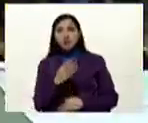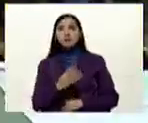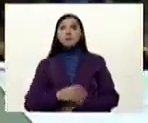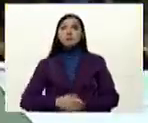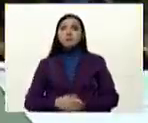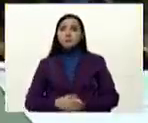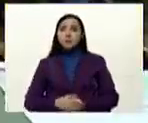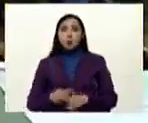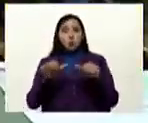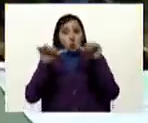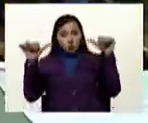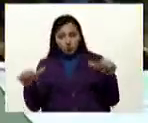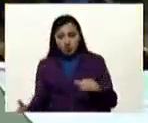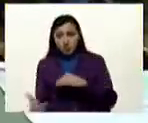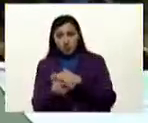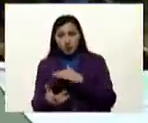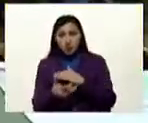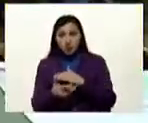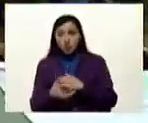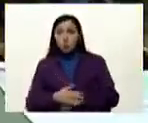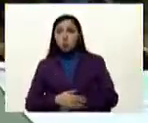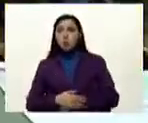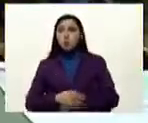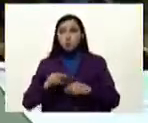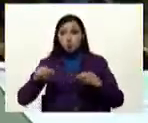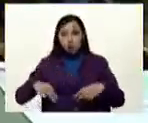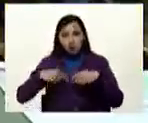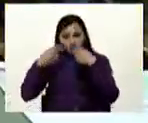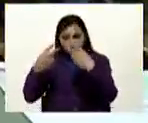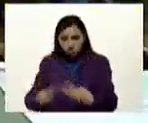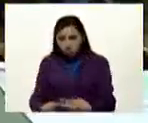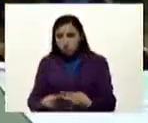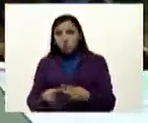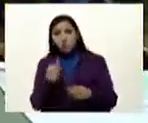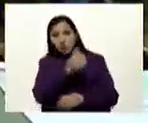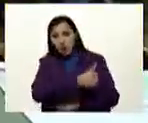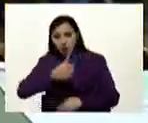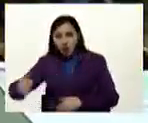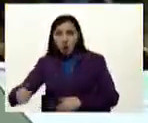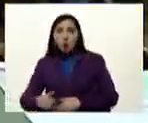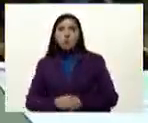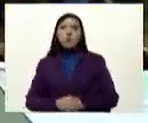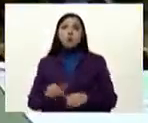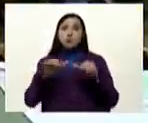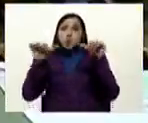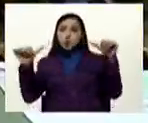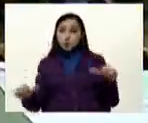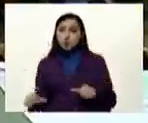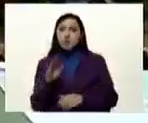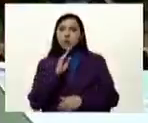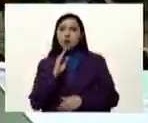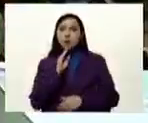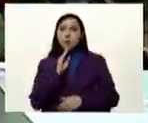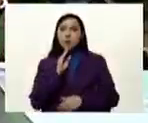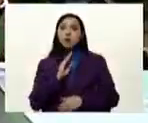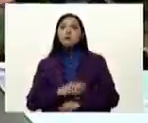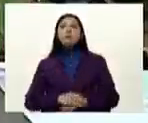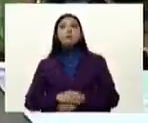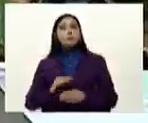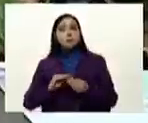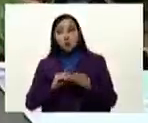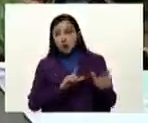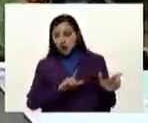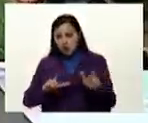todos los sistemas tecnológicos, su reprogramación, y todos los sistemas tecnológicos del país ya están reprogramados,